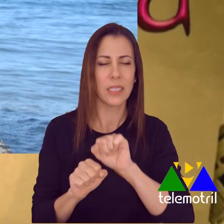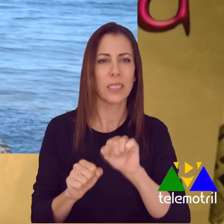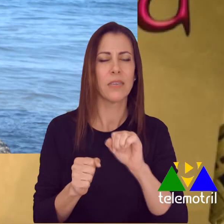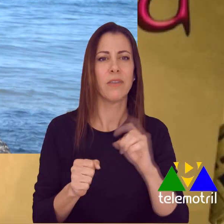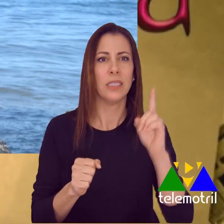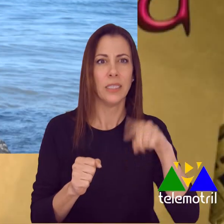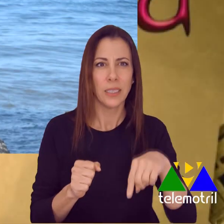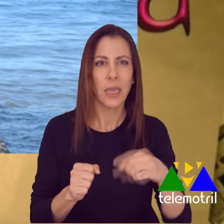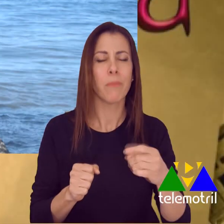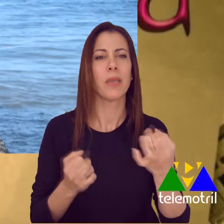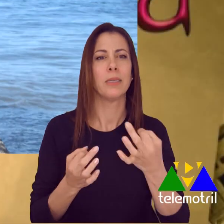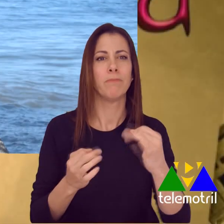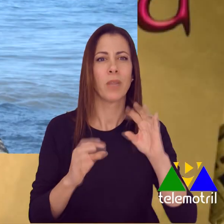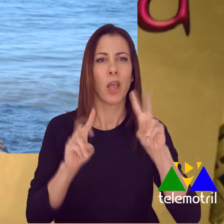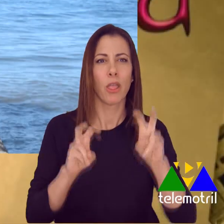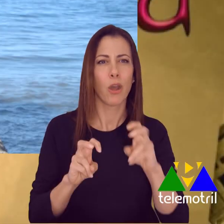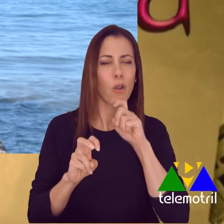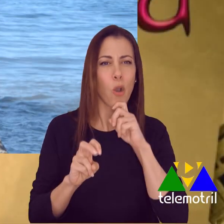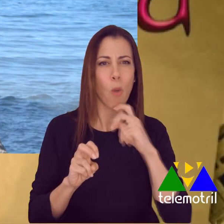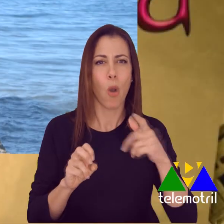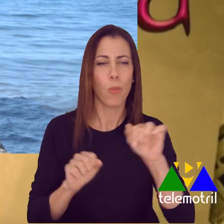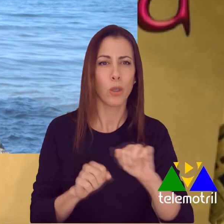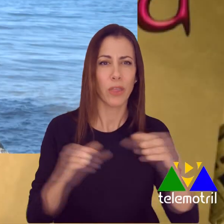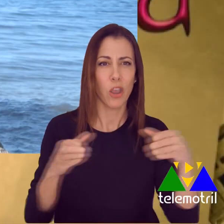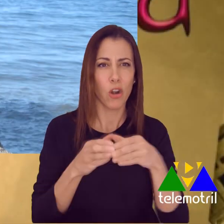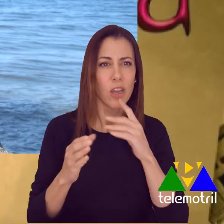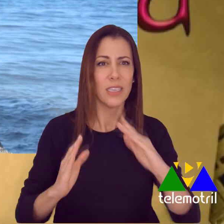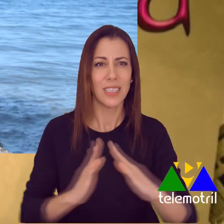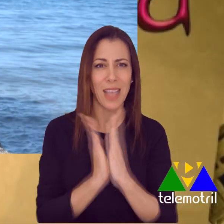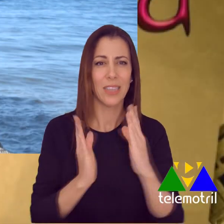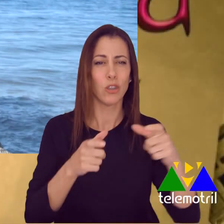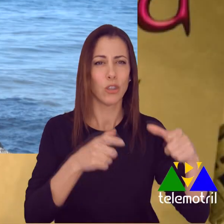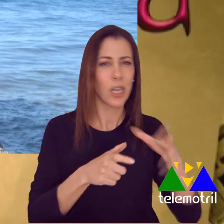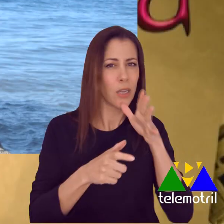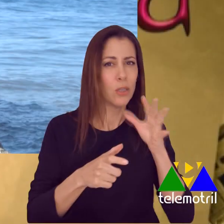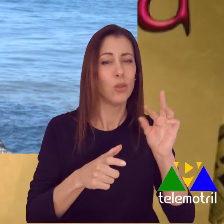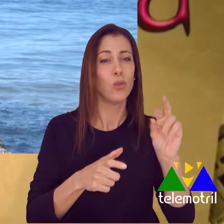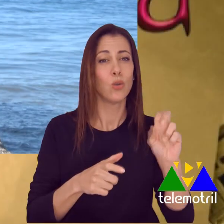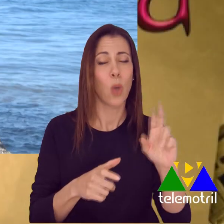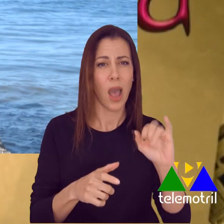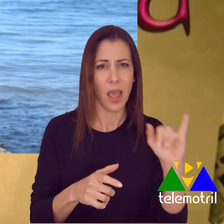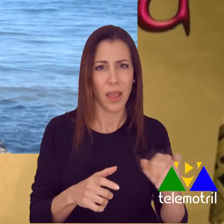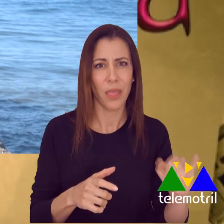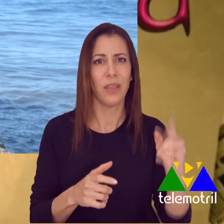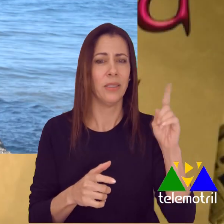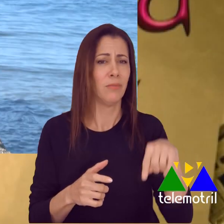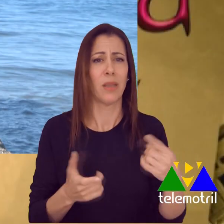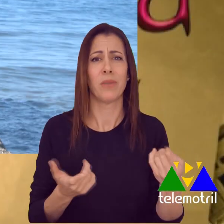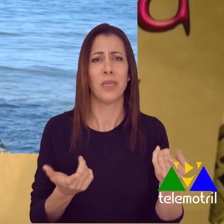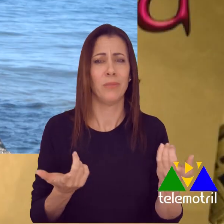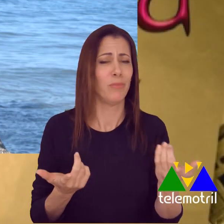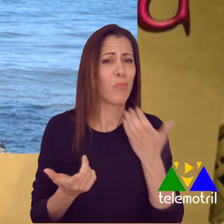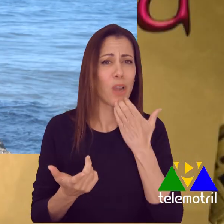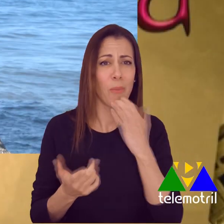de litigios, tenemos que hablar de la Punta del Santo, tenemos que hablar de la Charca de Suárez, tenemos que llegar a, pues, por